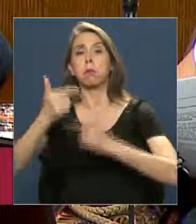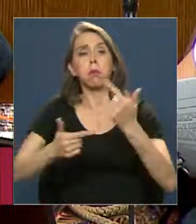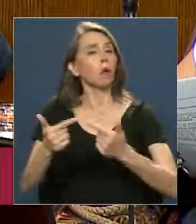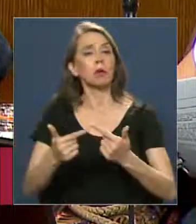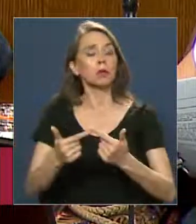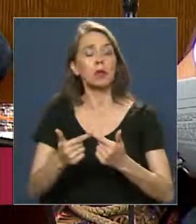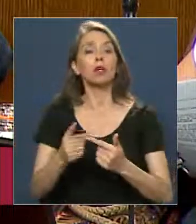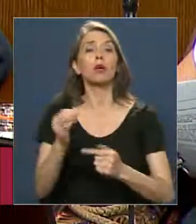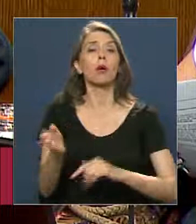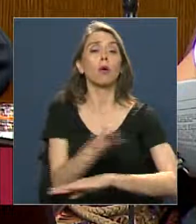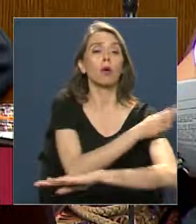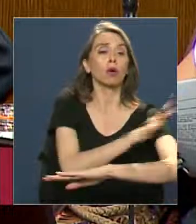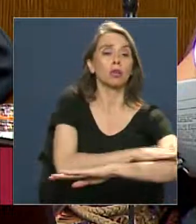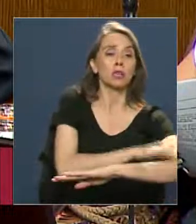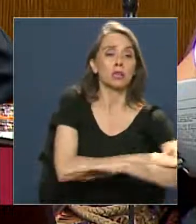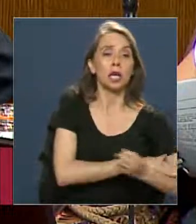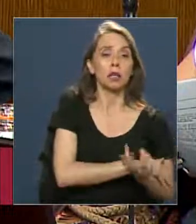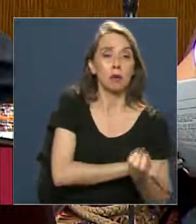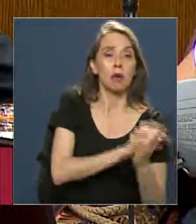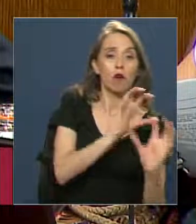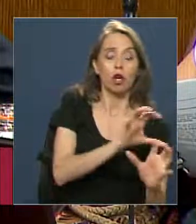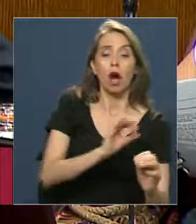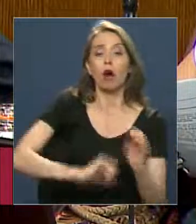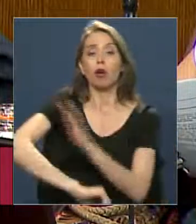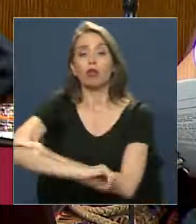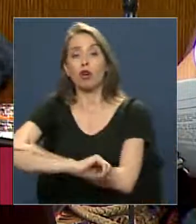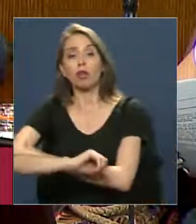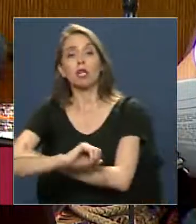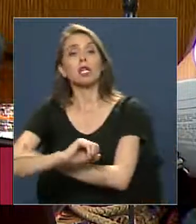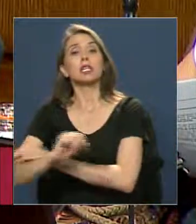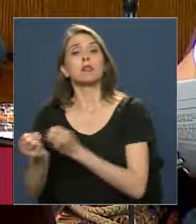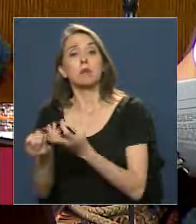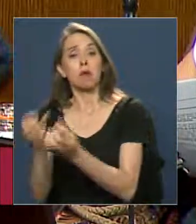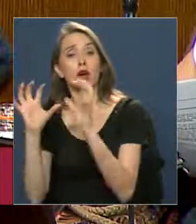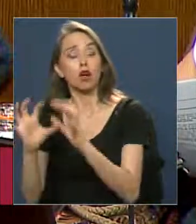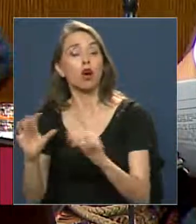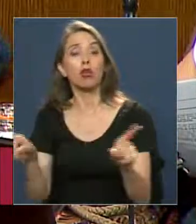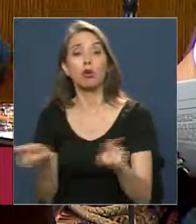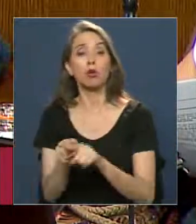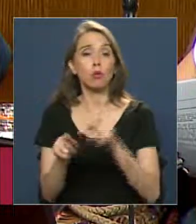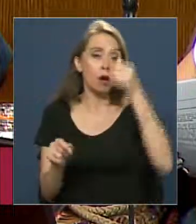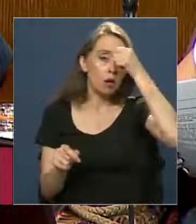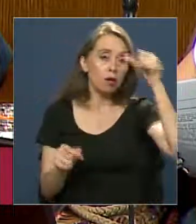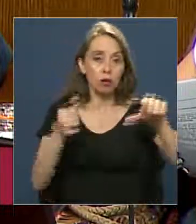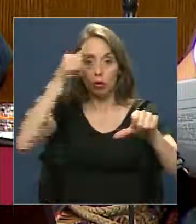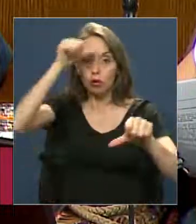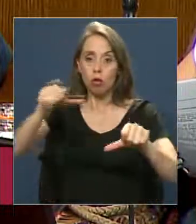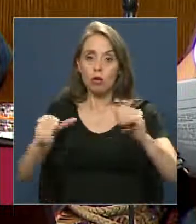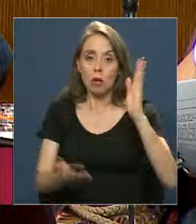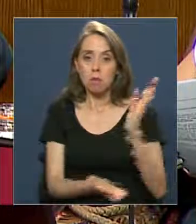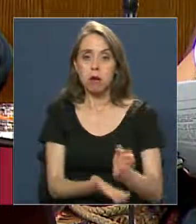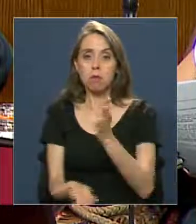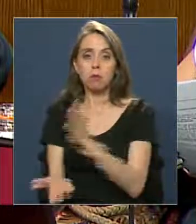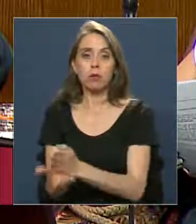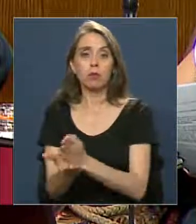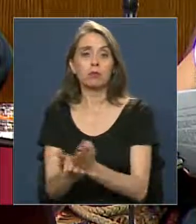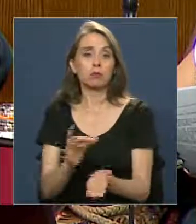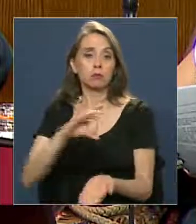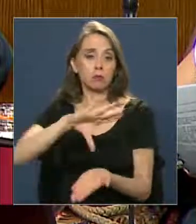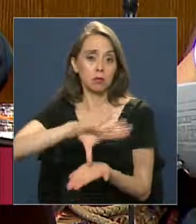odio, si proviene de la izquierda o proviene de la derecha, tiene que ser condenado de manera drástica en nuestro país.